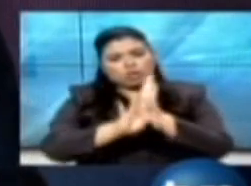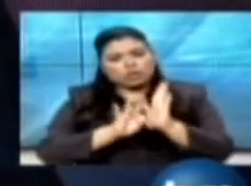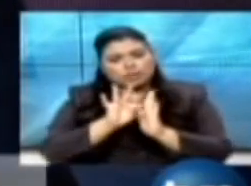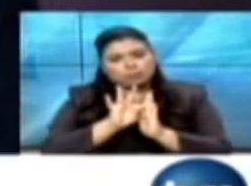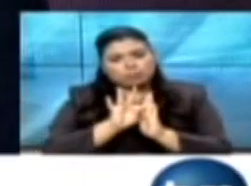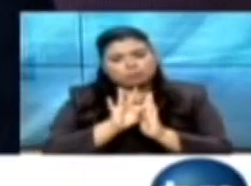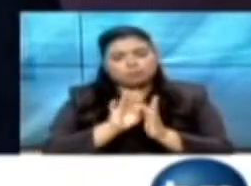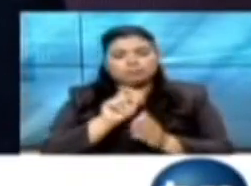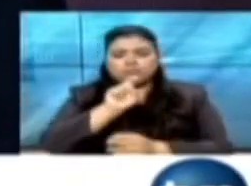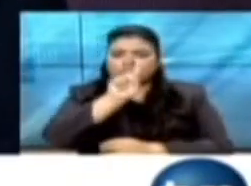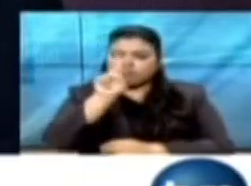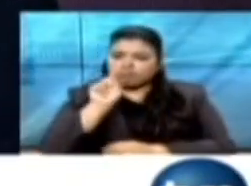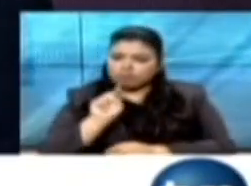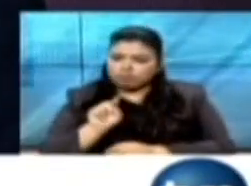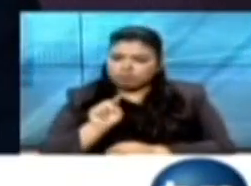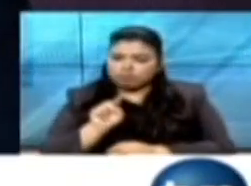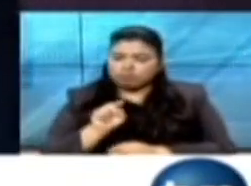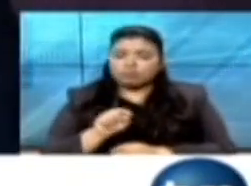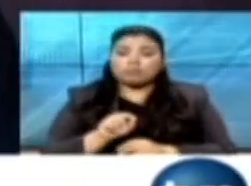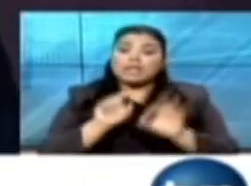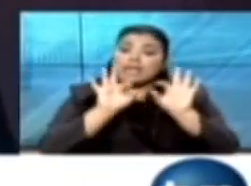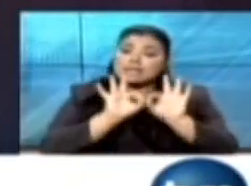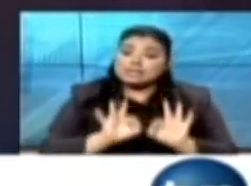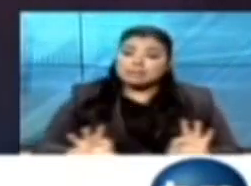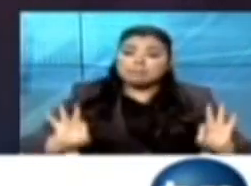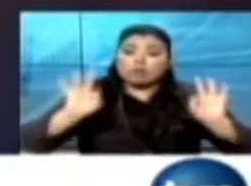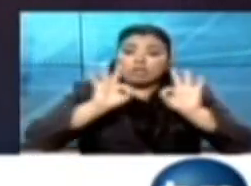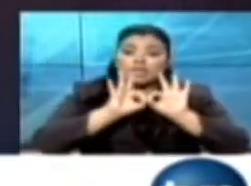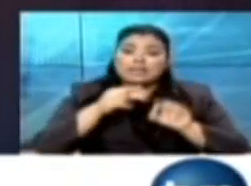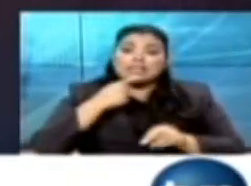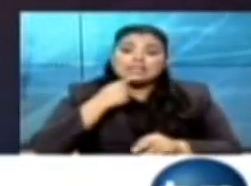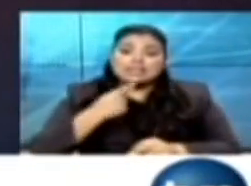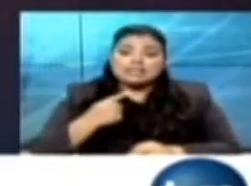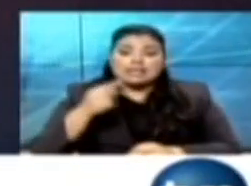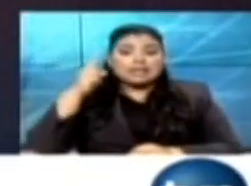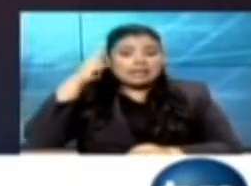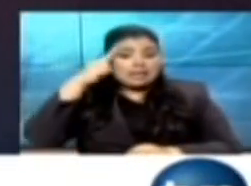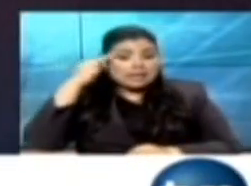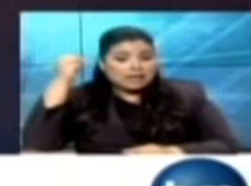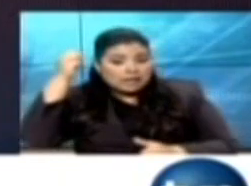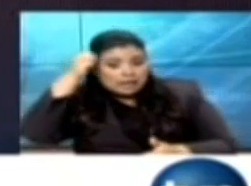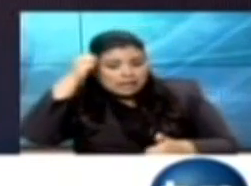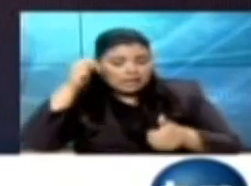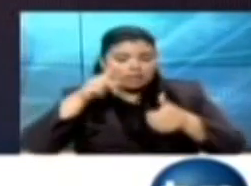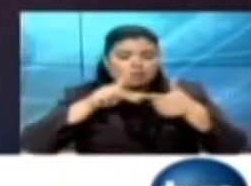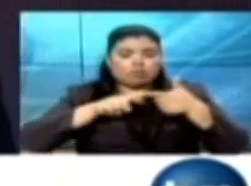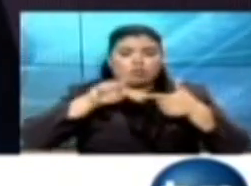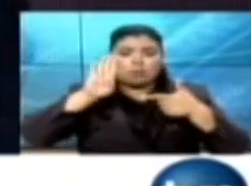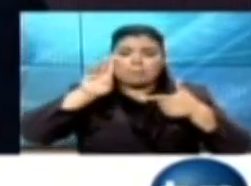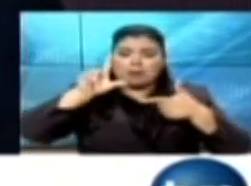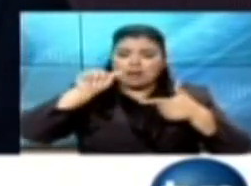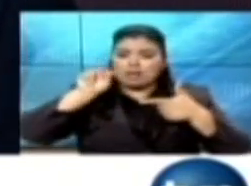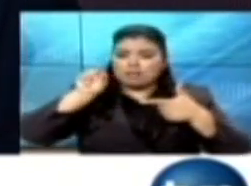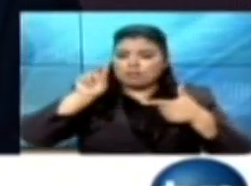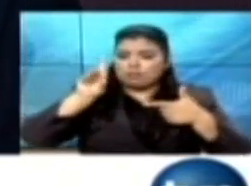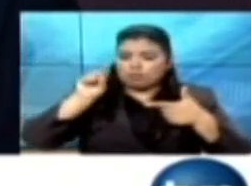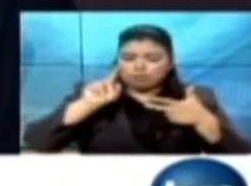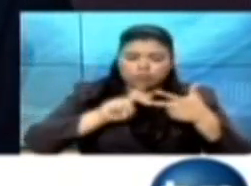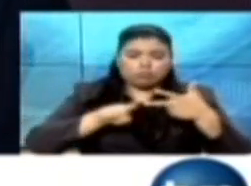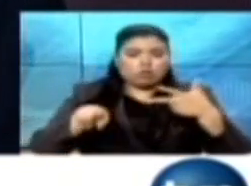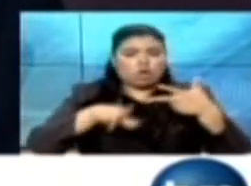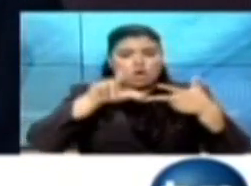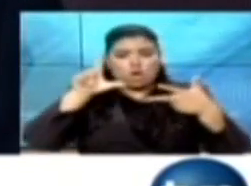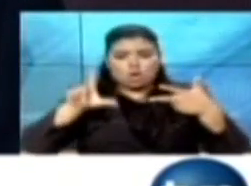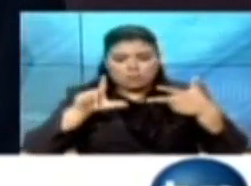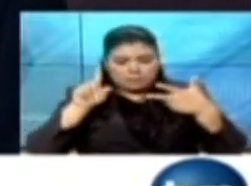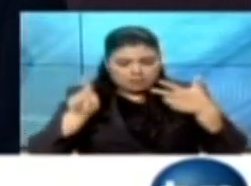Es importante decir que el señor Cortizo, Rose, Blandón, Lombana, Ameglio han